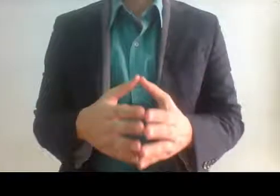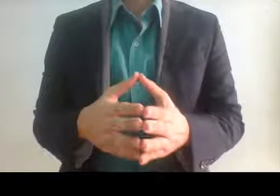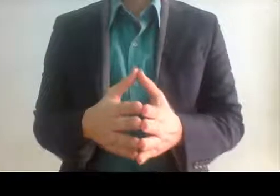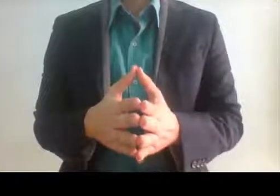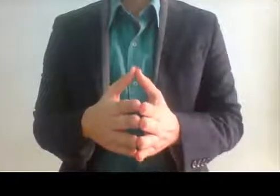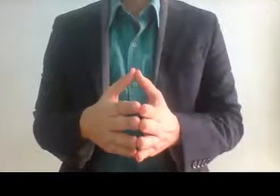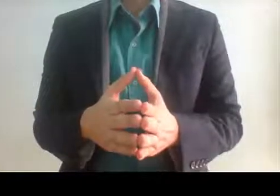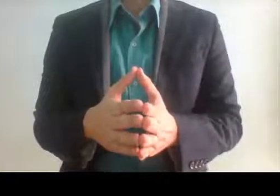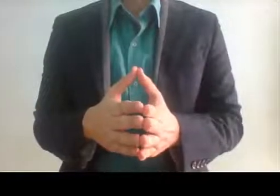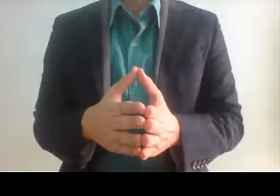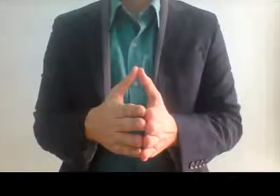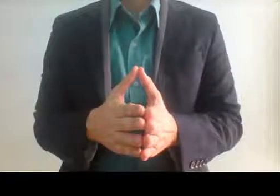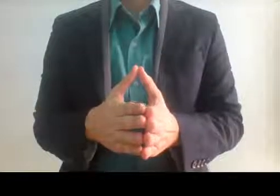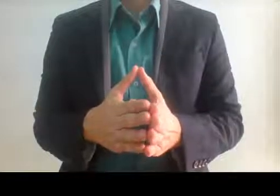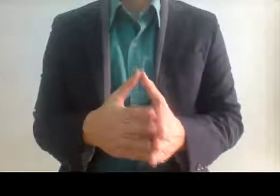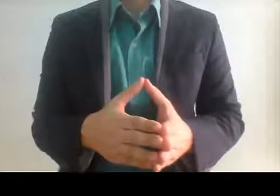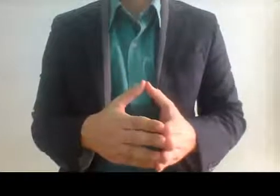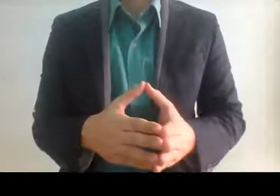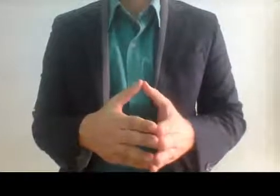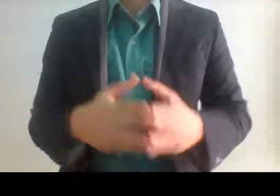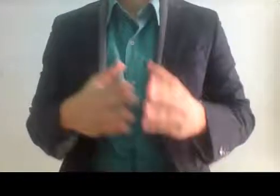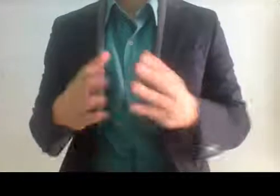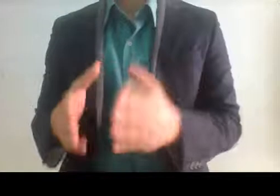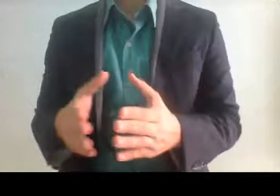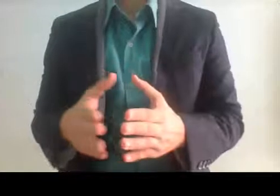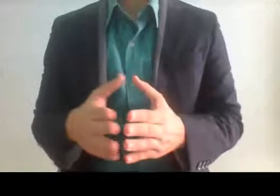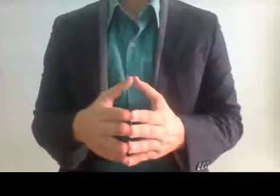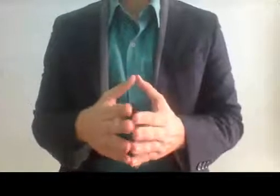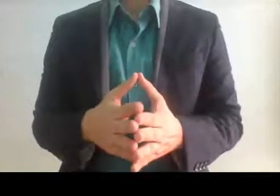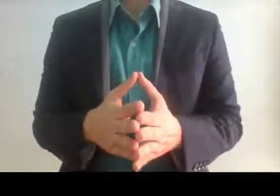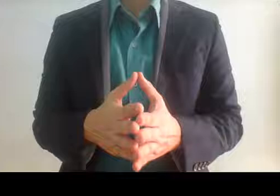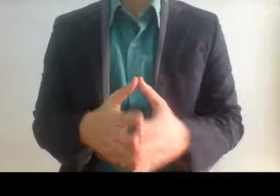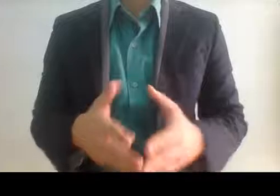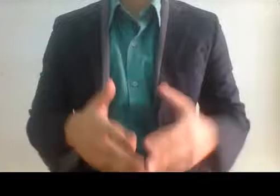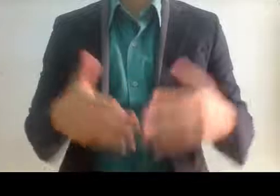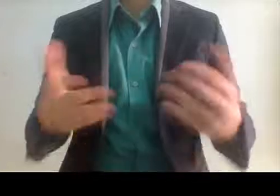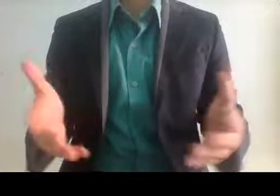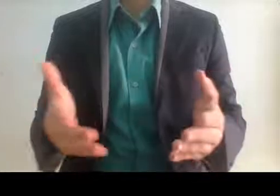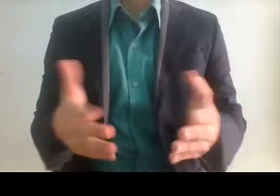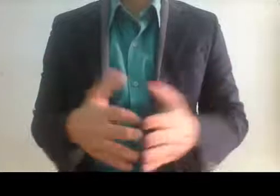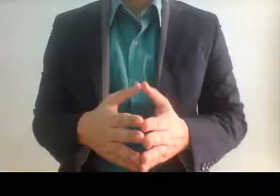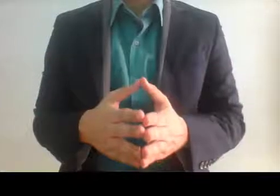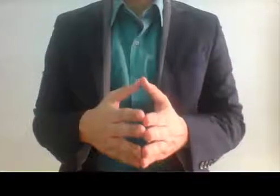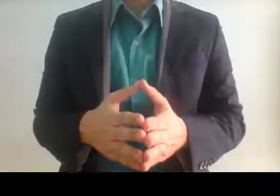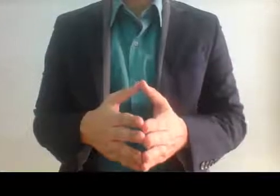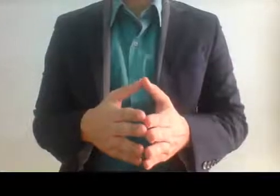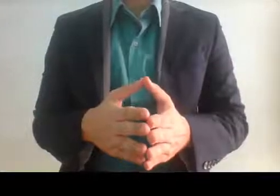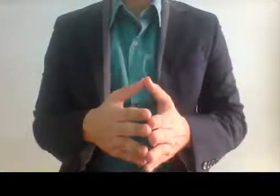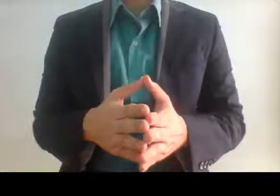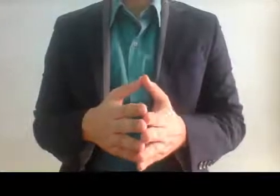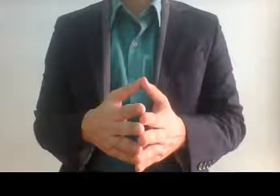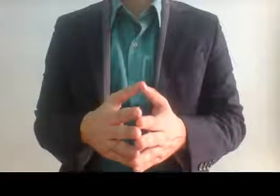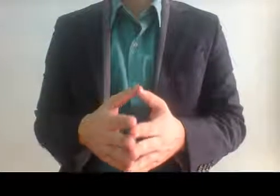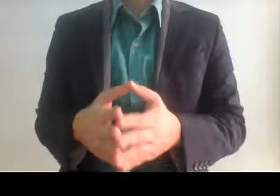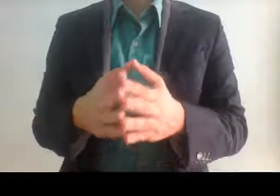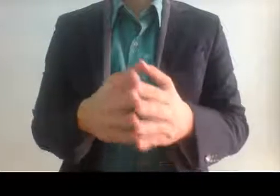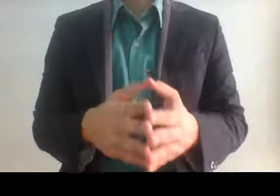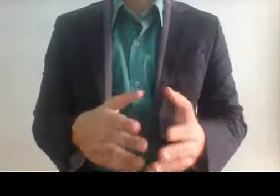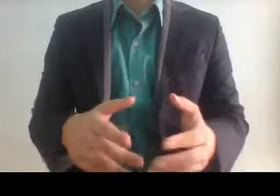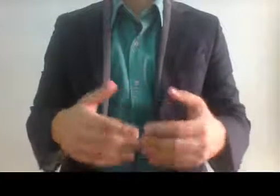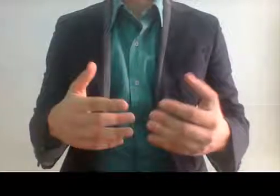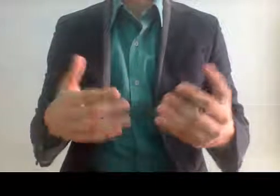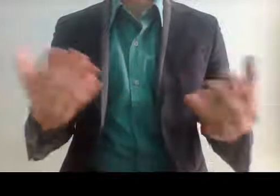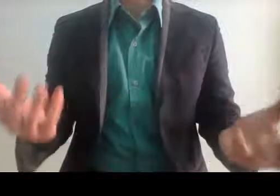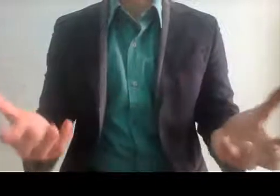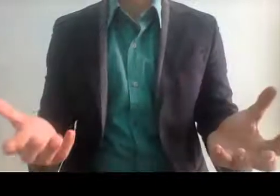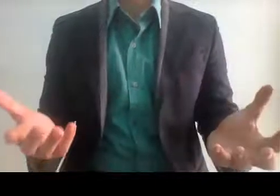bastante el tema de los recursos de los grupos delincuenciales, porque la mayoría de los grupos delincuenciales que tienen poder se dedican precisamente a esta actividad